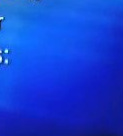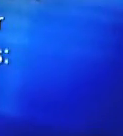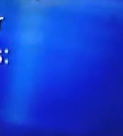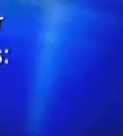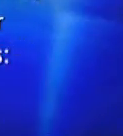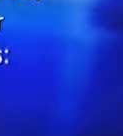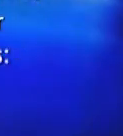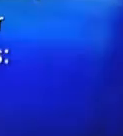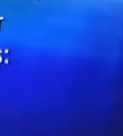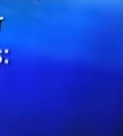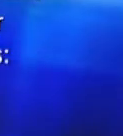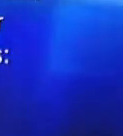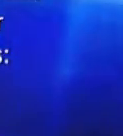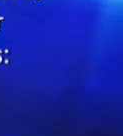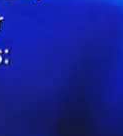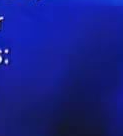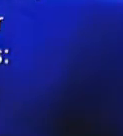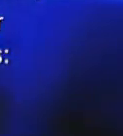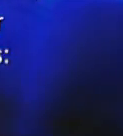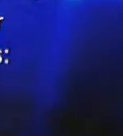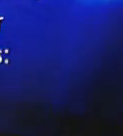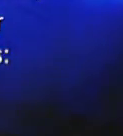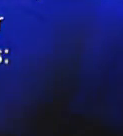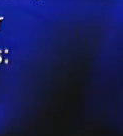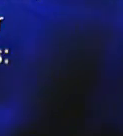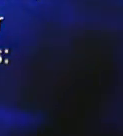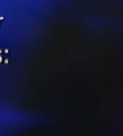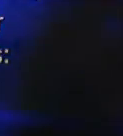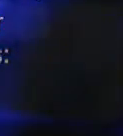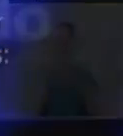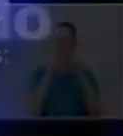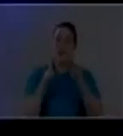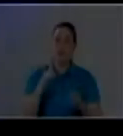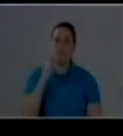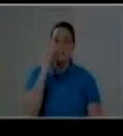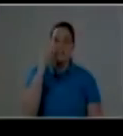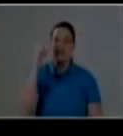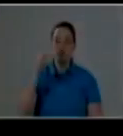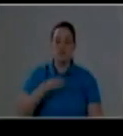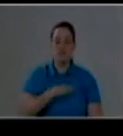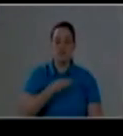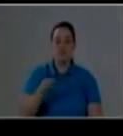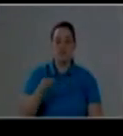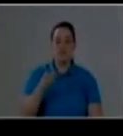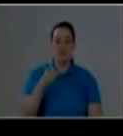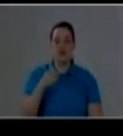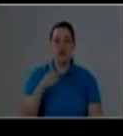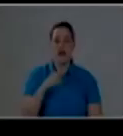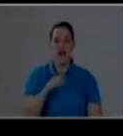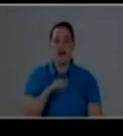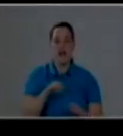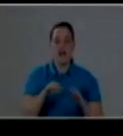cabo la obra para la cual Dios nos envió a la tierra. Miremosla. Número 1.